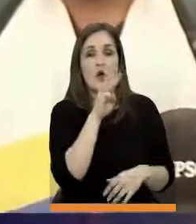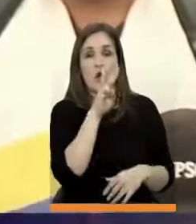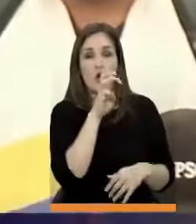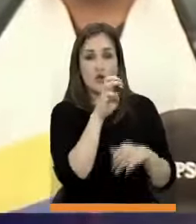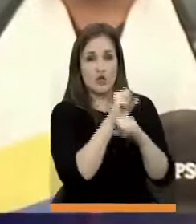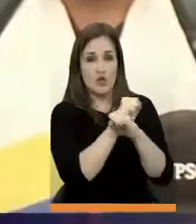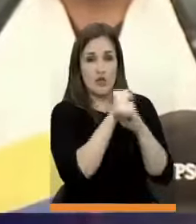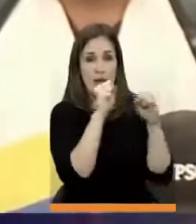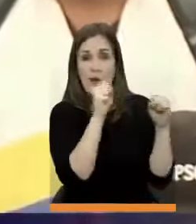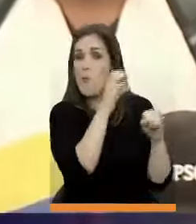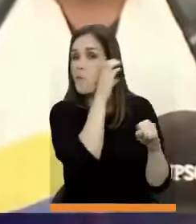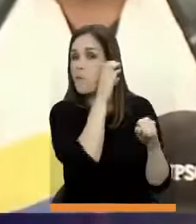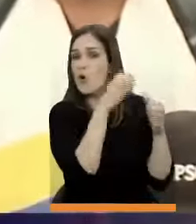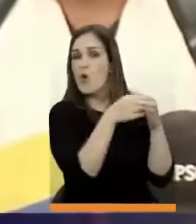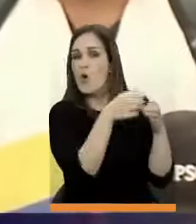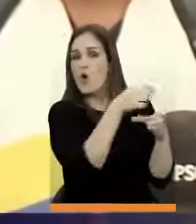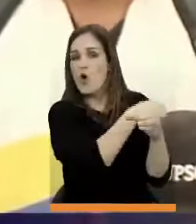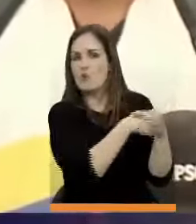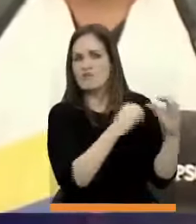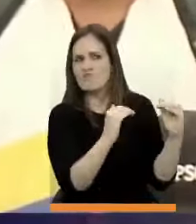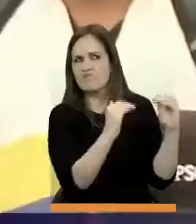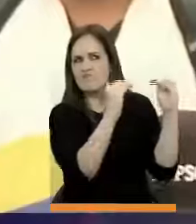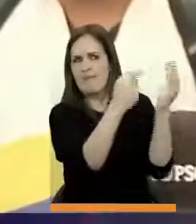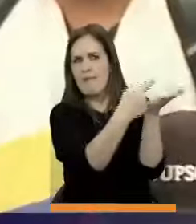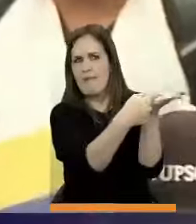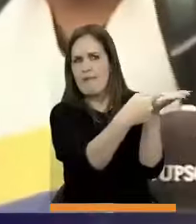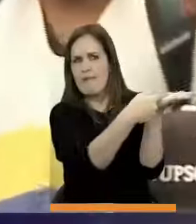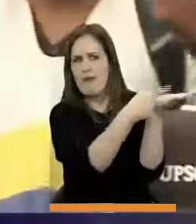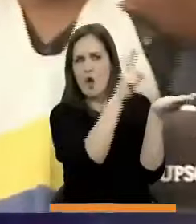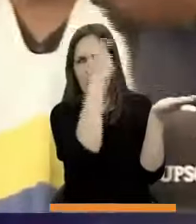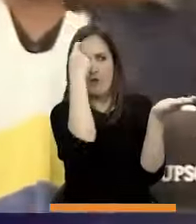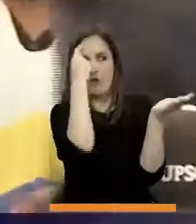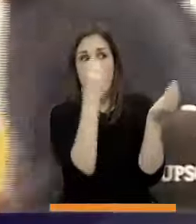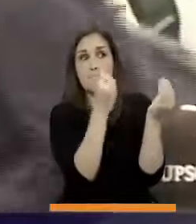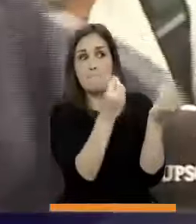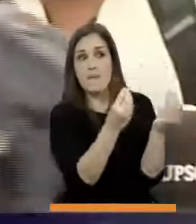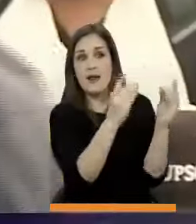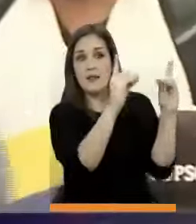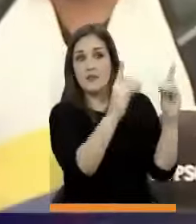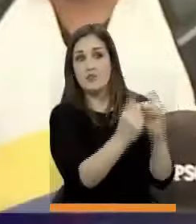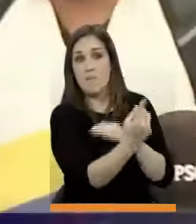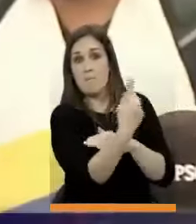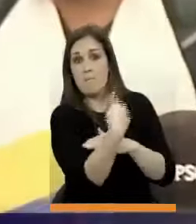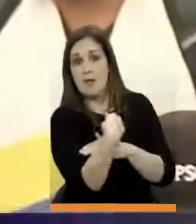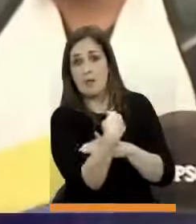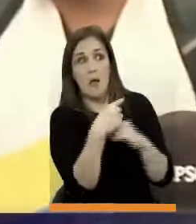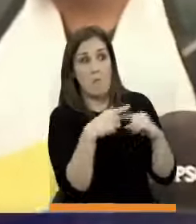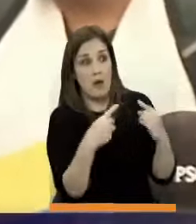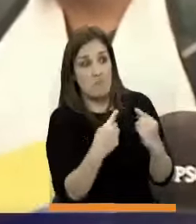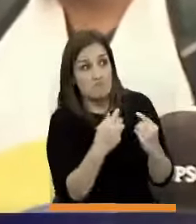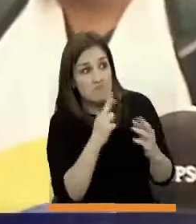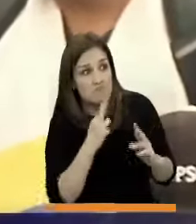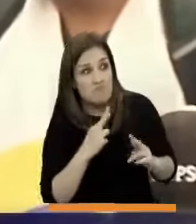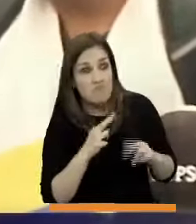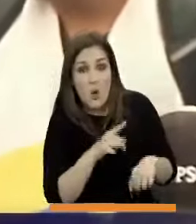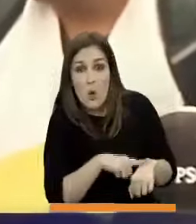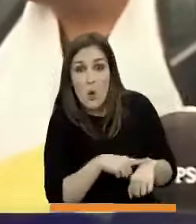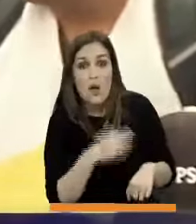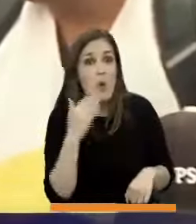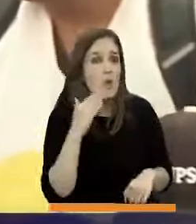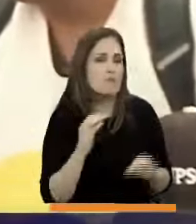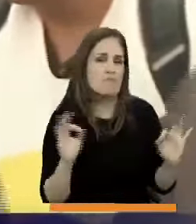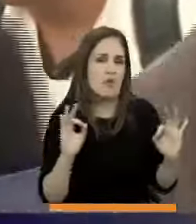una comisión de alto nivel del gobierno para instalar la mesa. A esta hora no tenemos todavía hora para instalar la